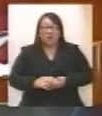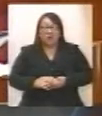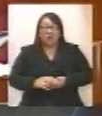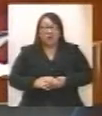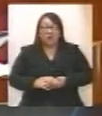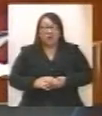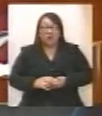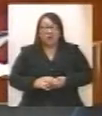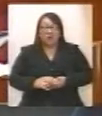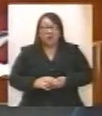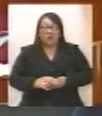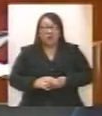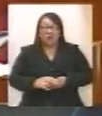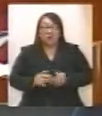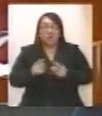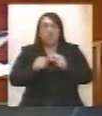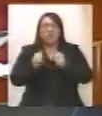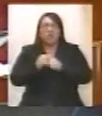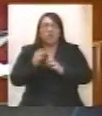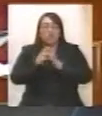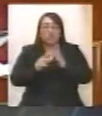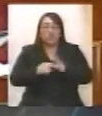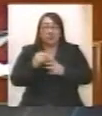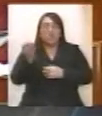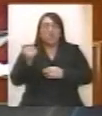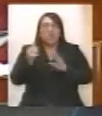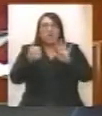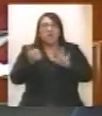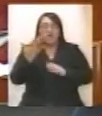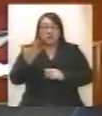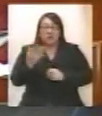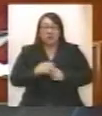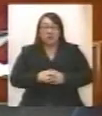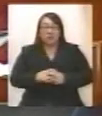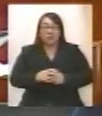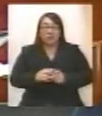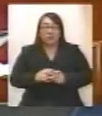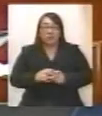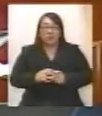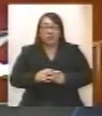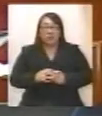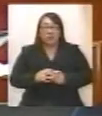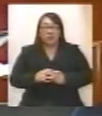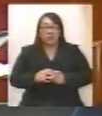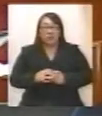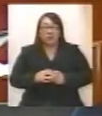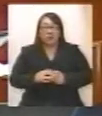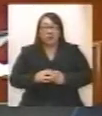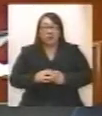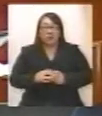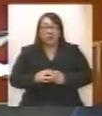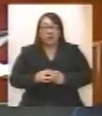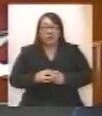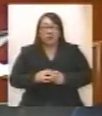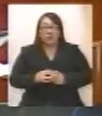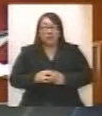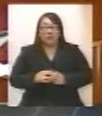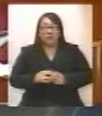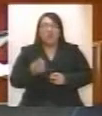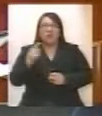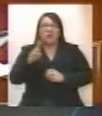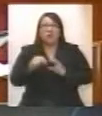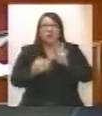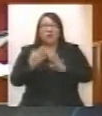Y en ese sentido, a través del programa Pensión 65, para el 2015 se incrementará su